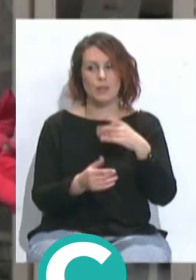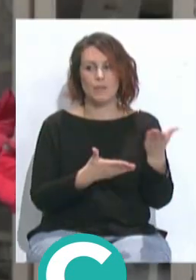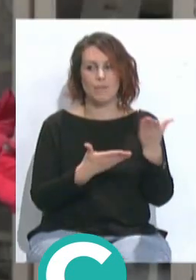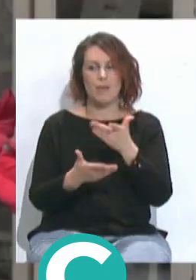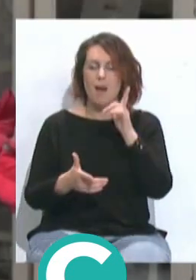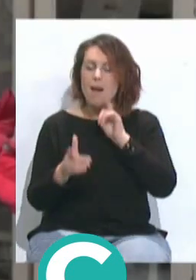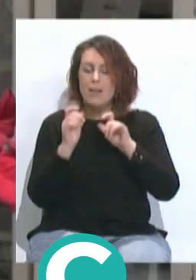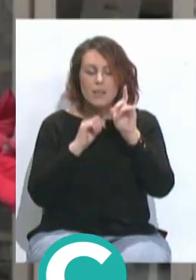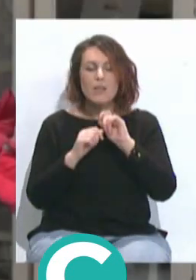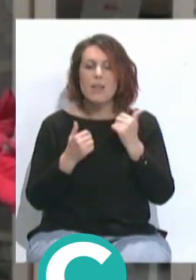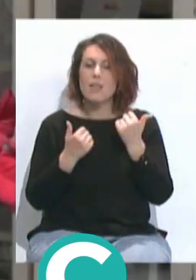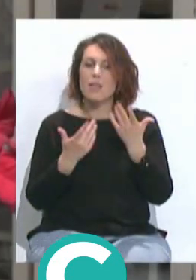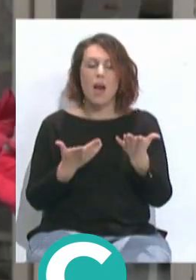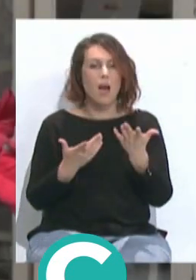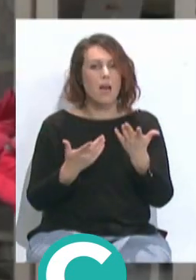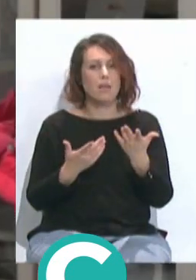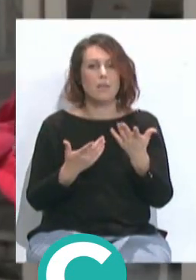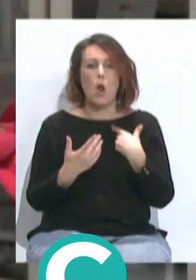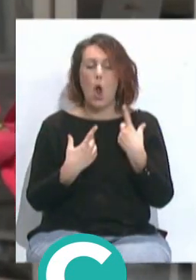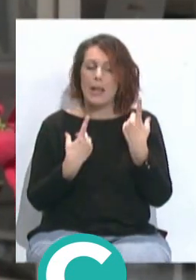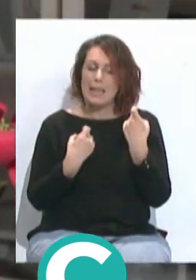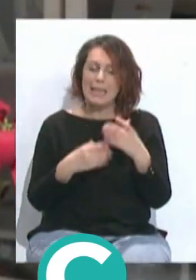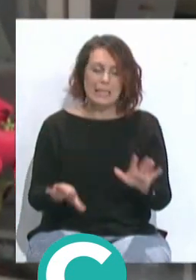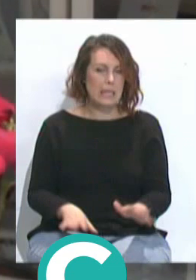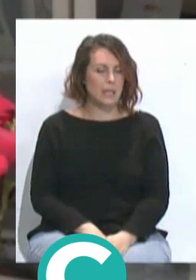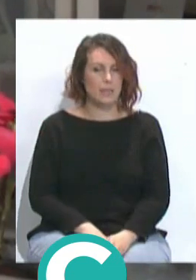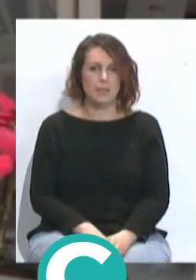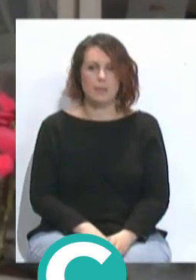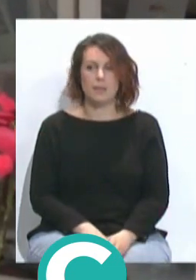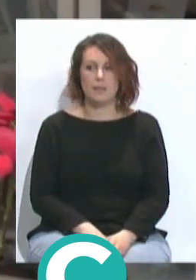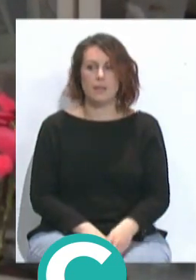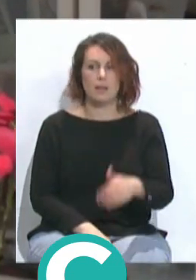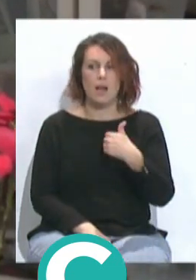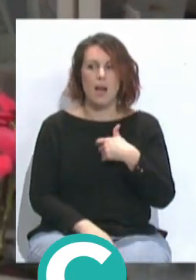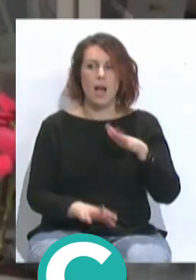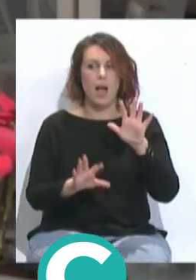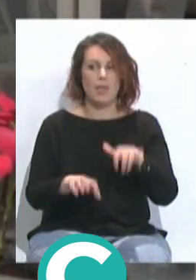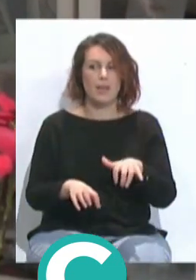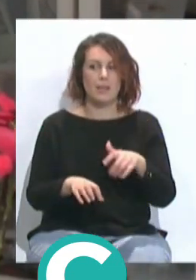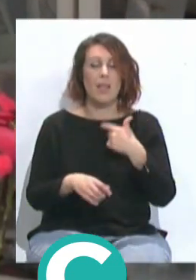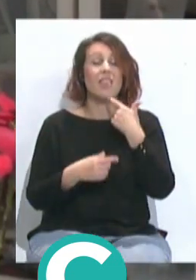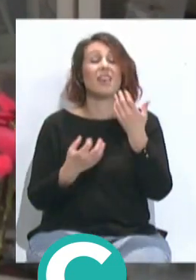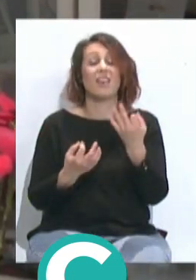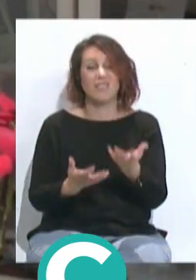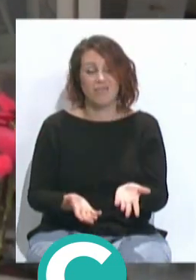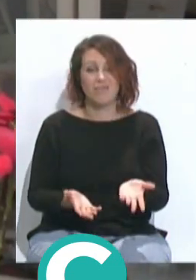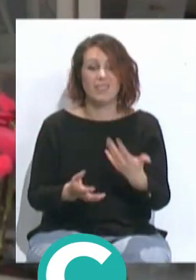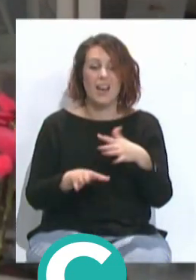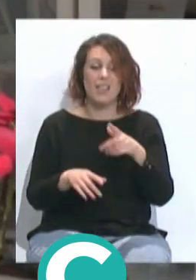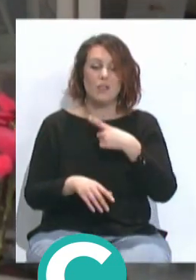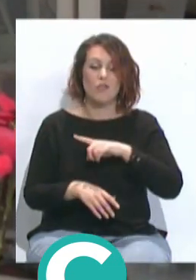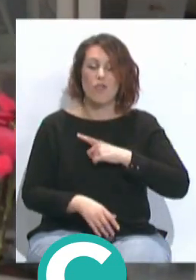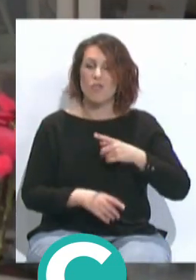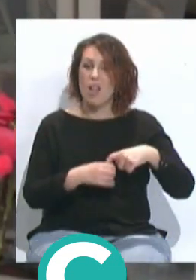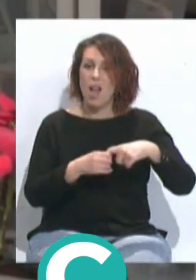con tanto cariño y le daremos todo lo que lo que necesite y ya como Cádiz ¿qué vamos a decir de Cádiz? Cádiz somos muy